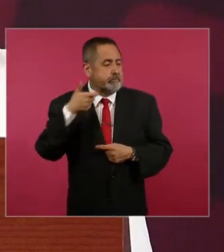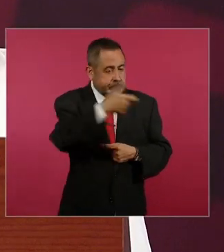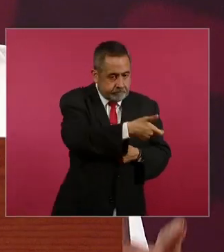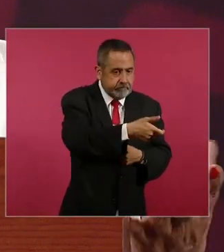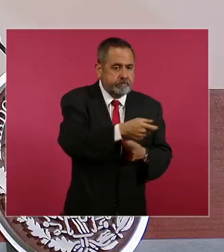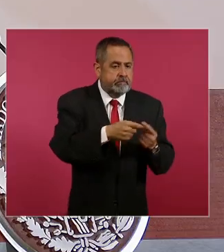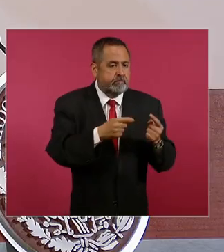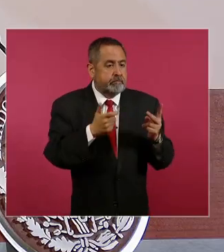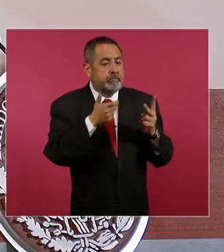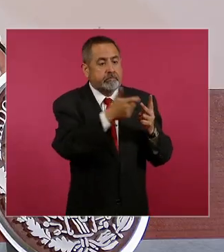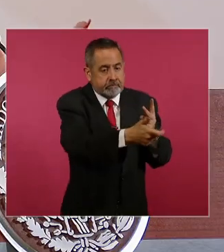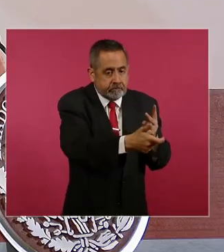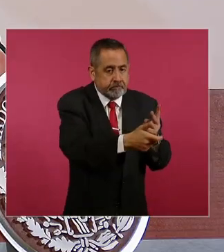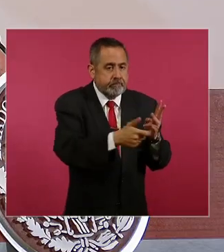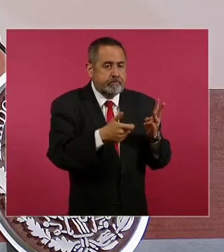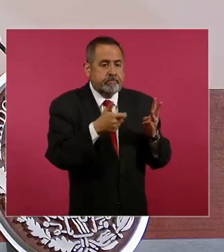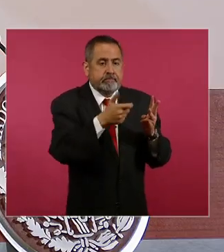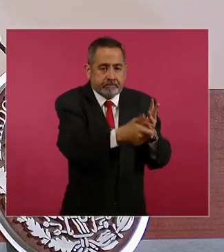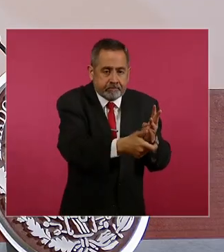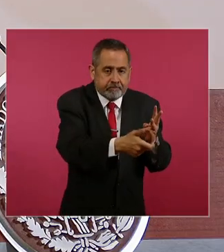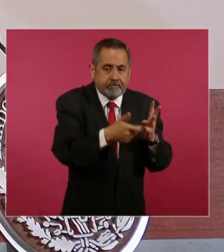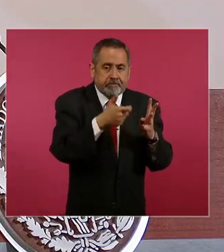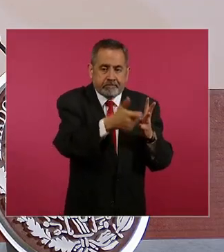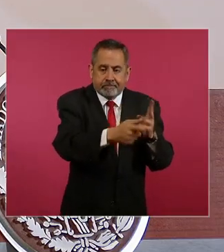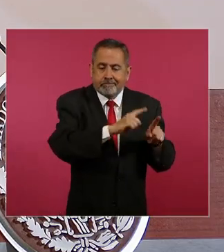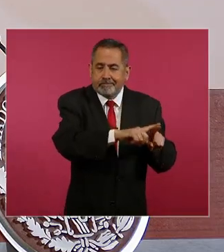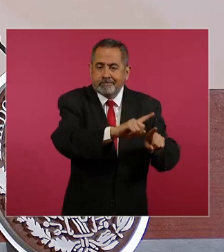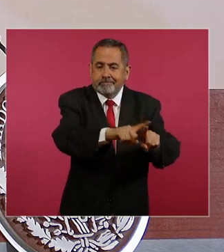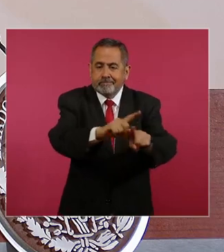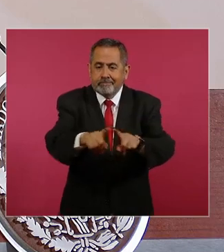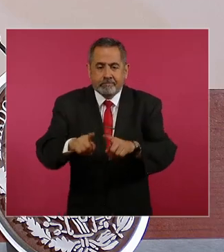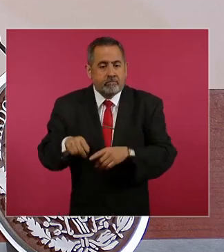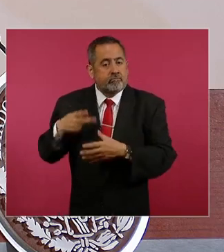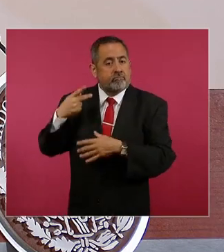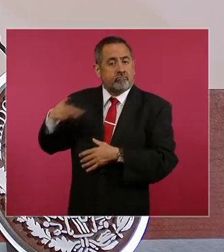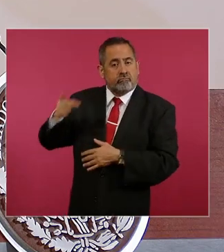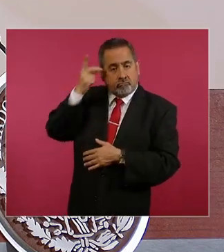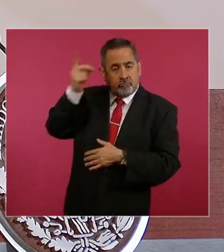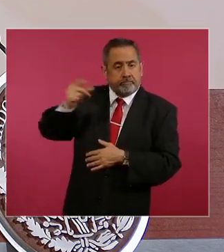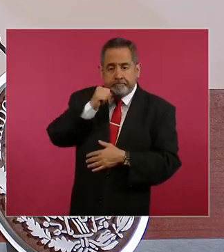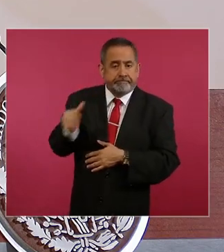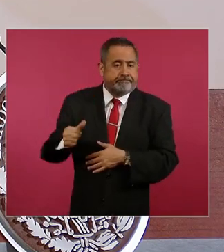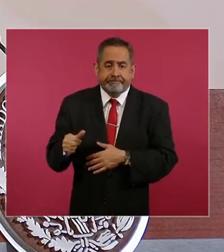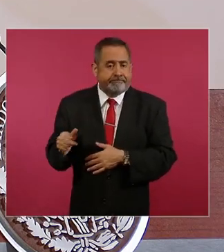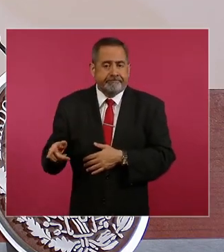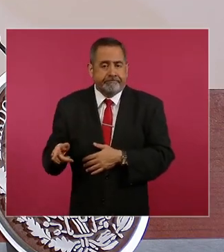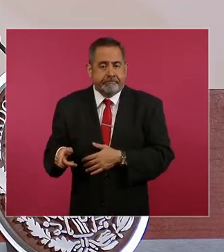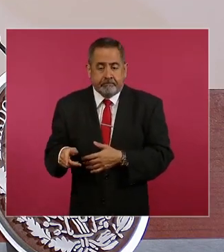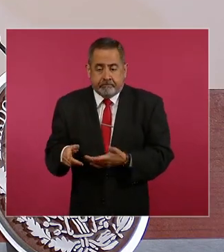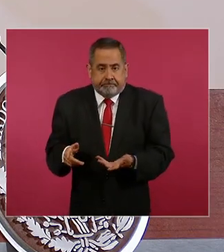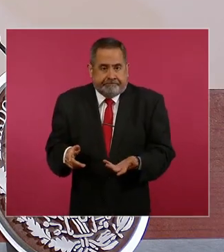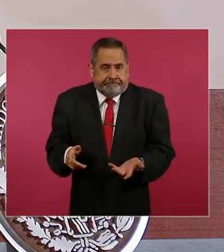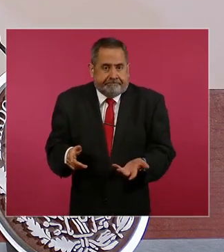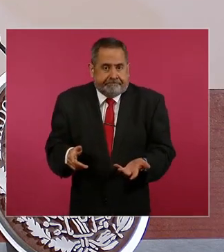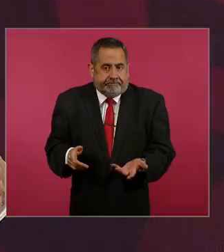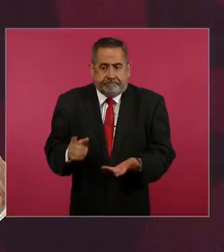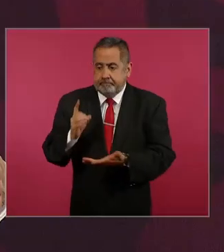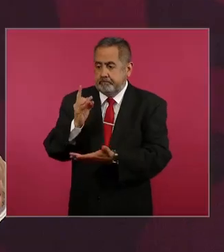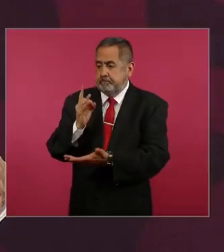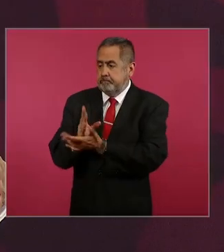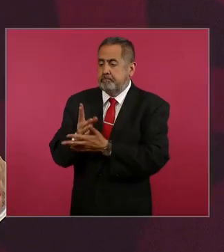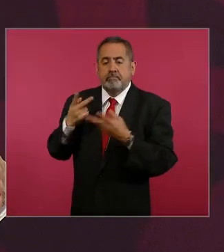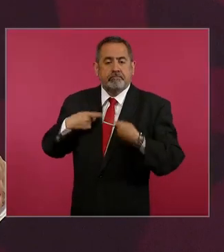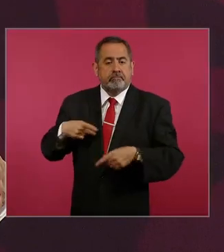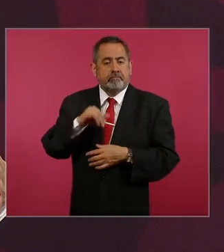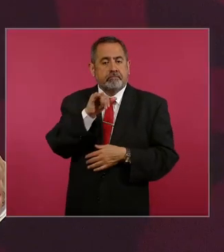incluyendo los aparatos y todo lo único que tiene el Issste pues es el personal